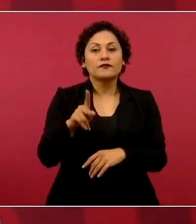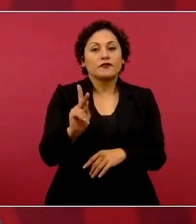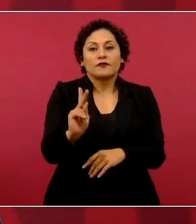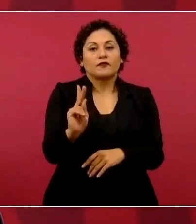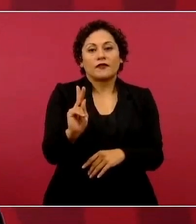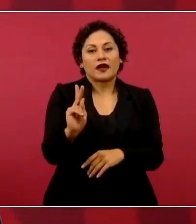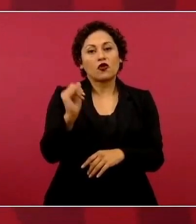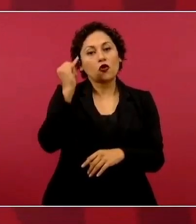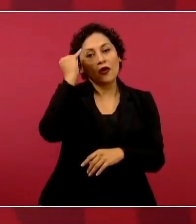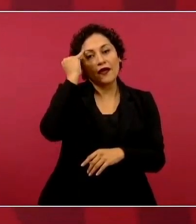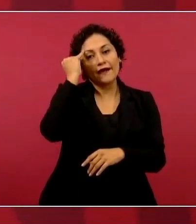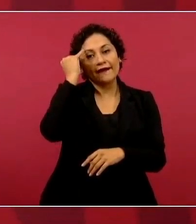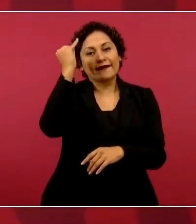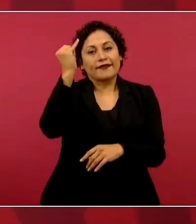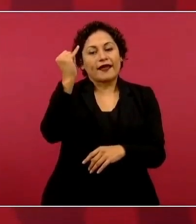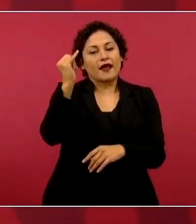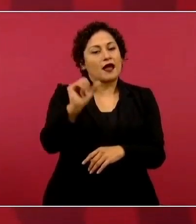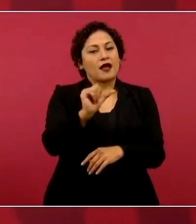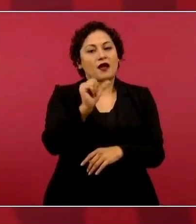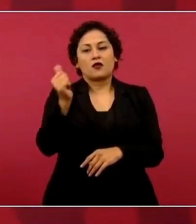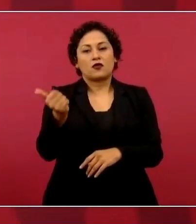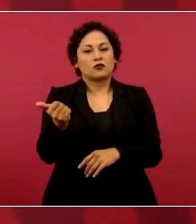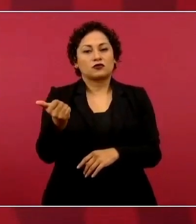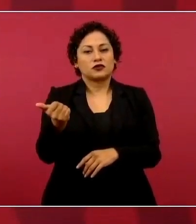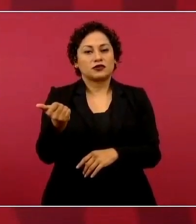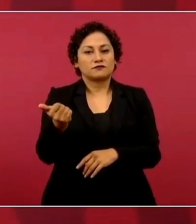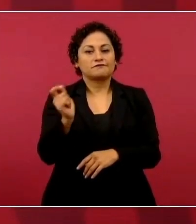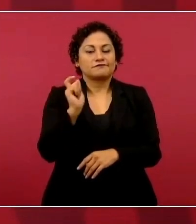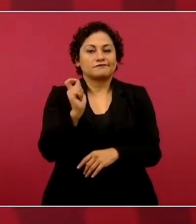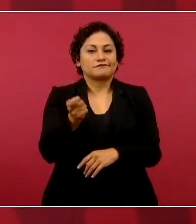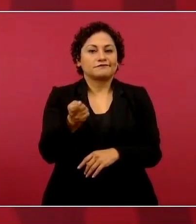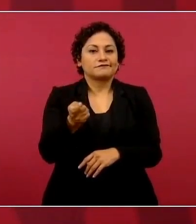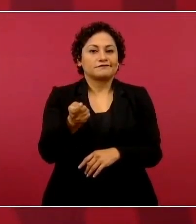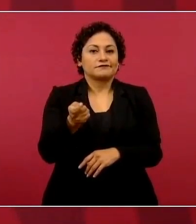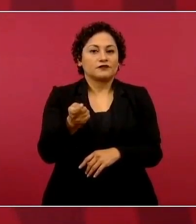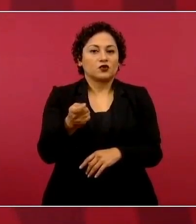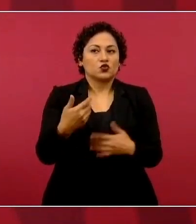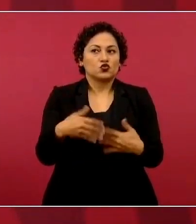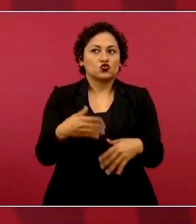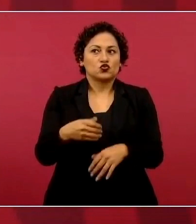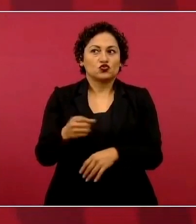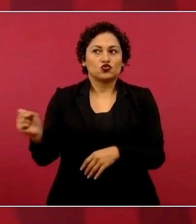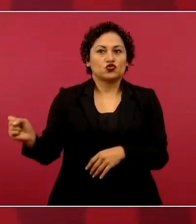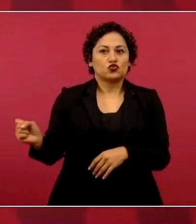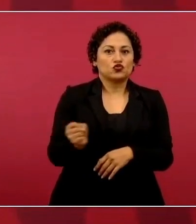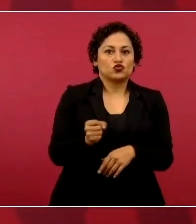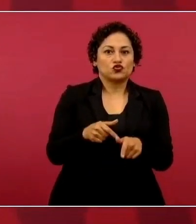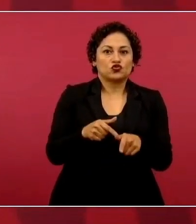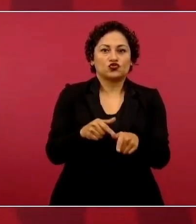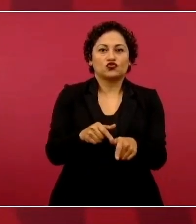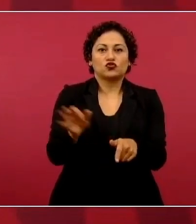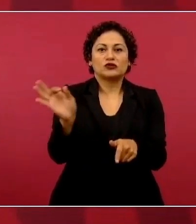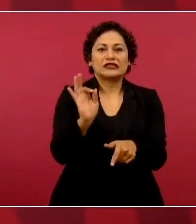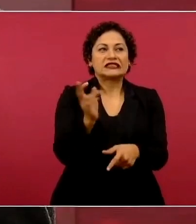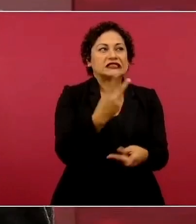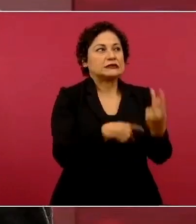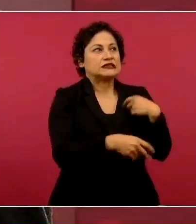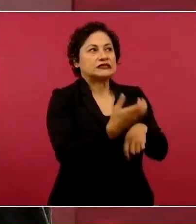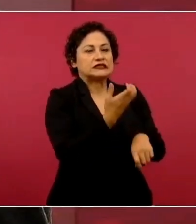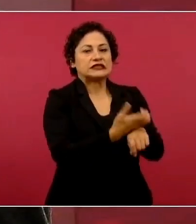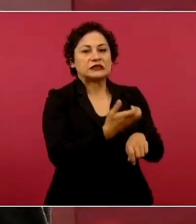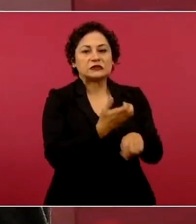la idea de que eso iba a causar que nos invadieran los